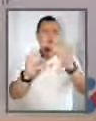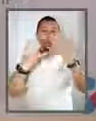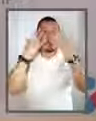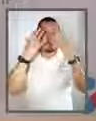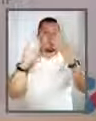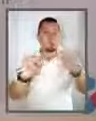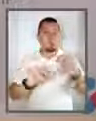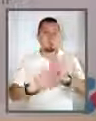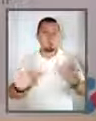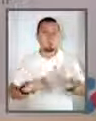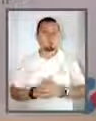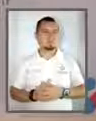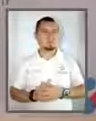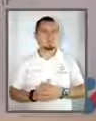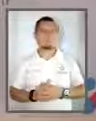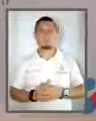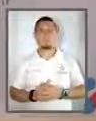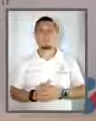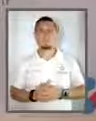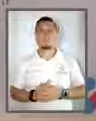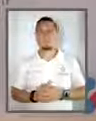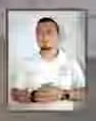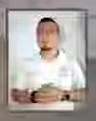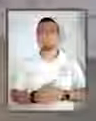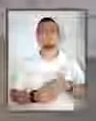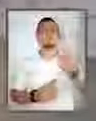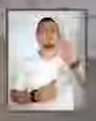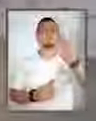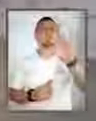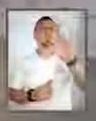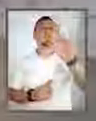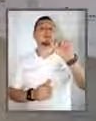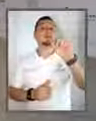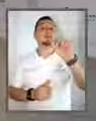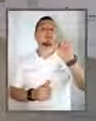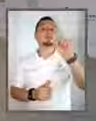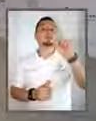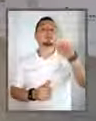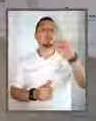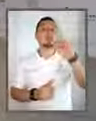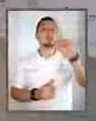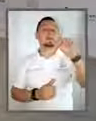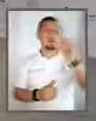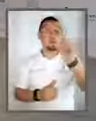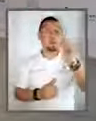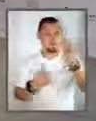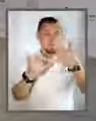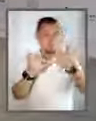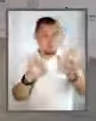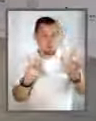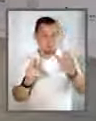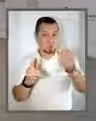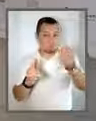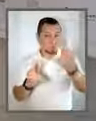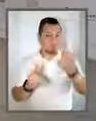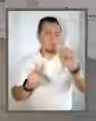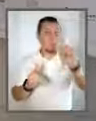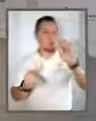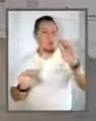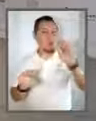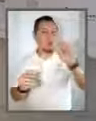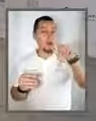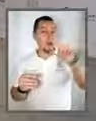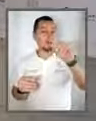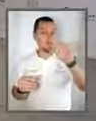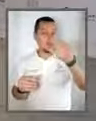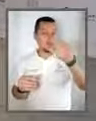cara. Para el señor fiscal, José Luis Escamilla le pregunta e insiste saber si fue Puerta de Hierro Sur o Andares y si también